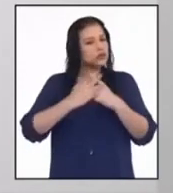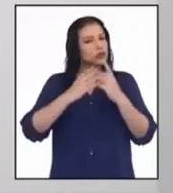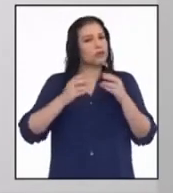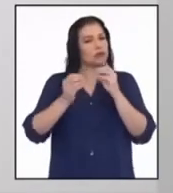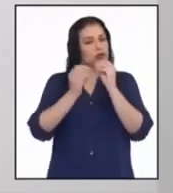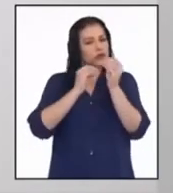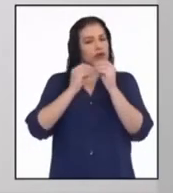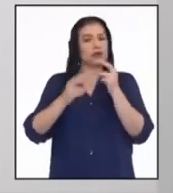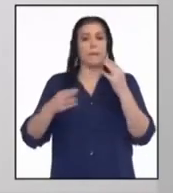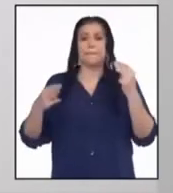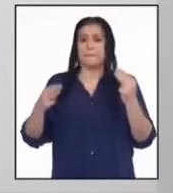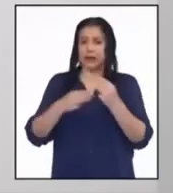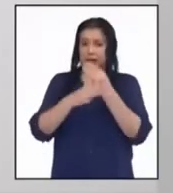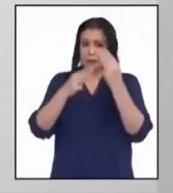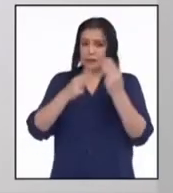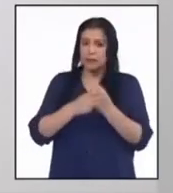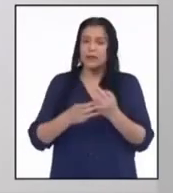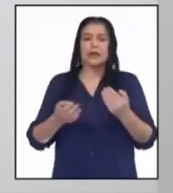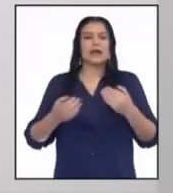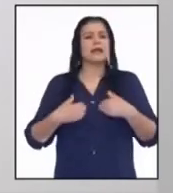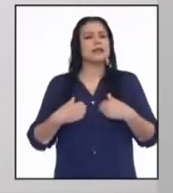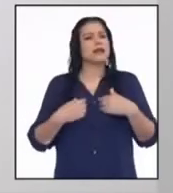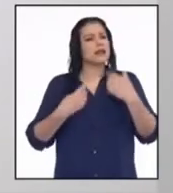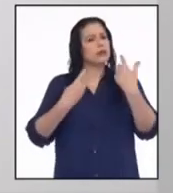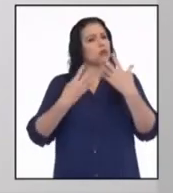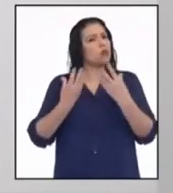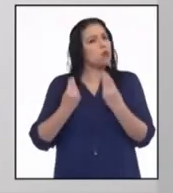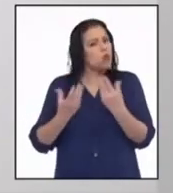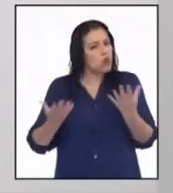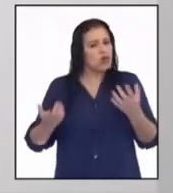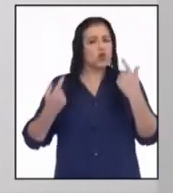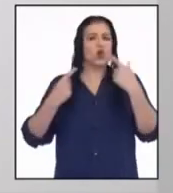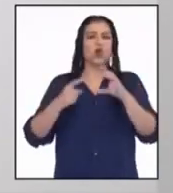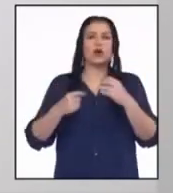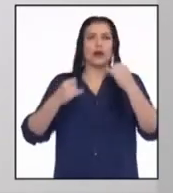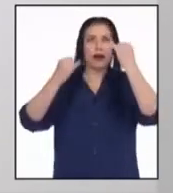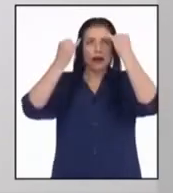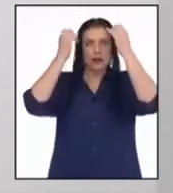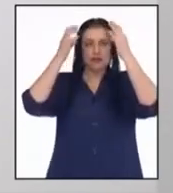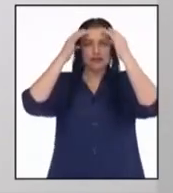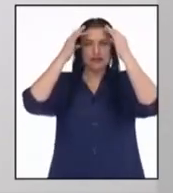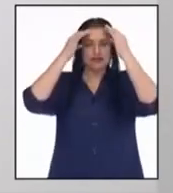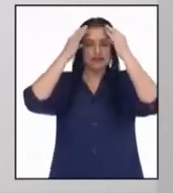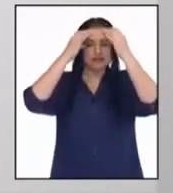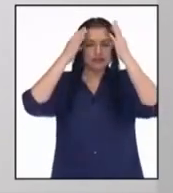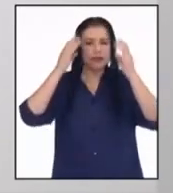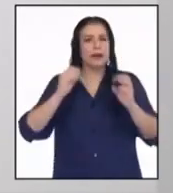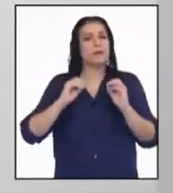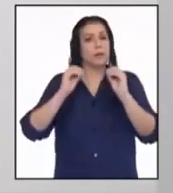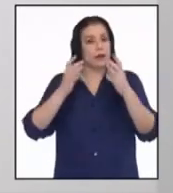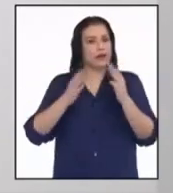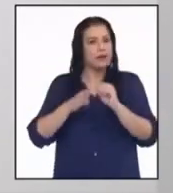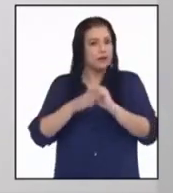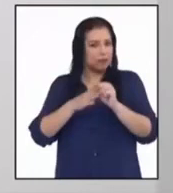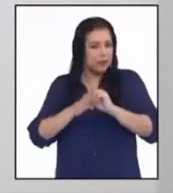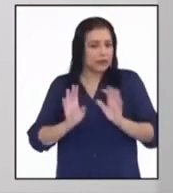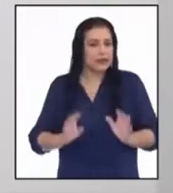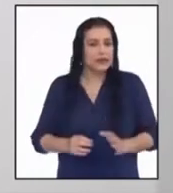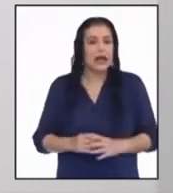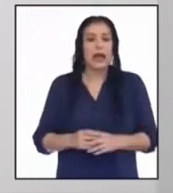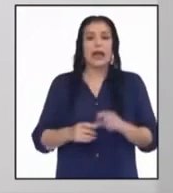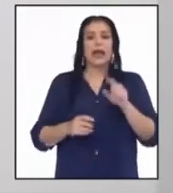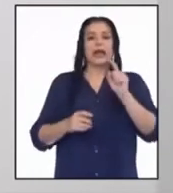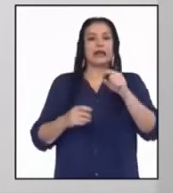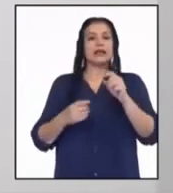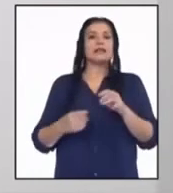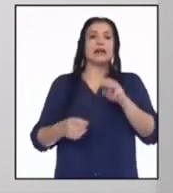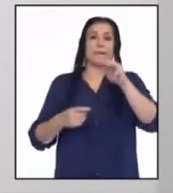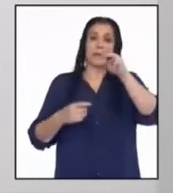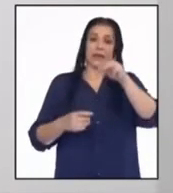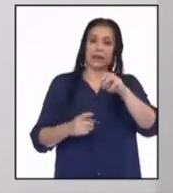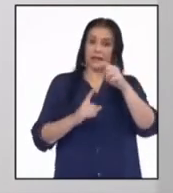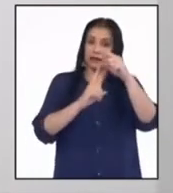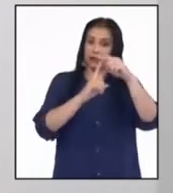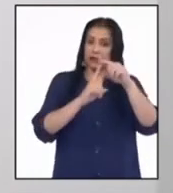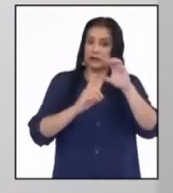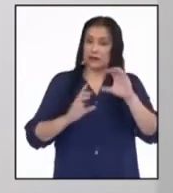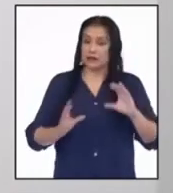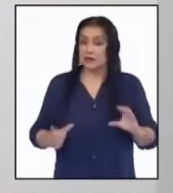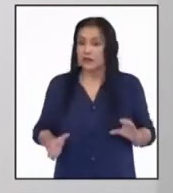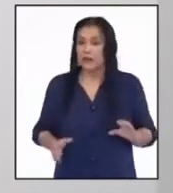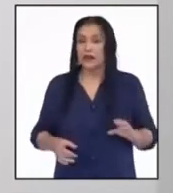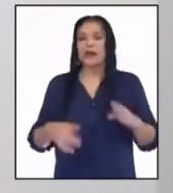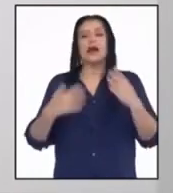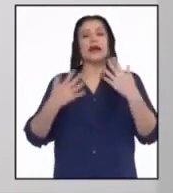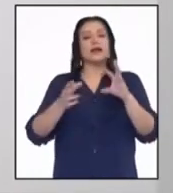en el área de matemática tiene mucho que ver con nuestra creatividad puesta en acción. Y esas medidas de tendencia